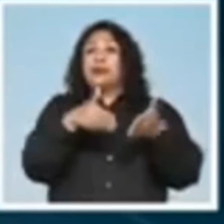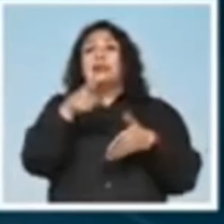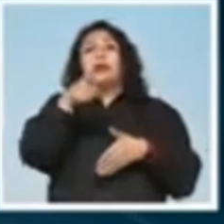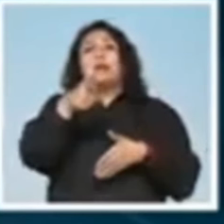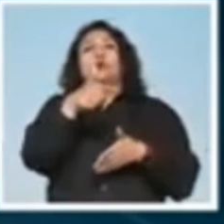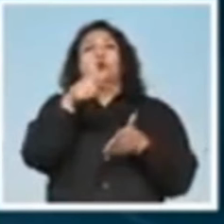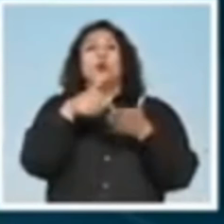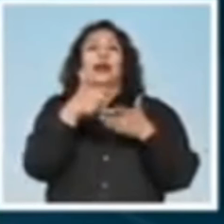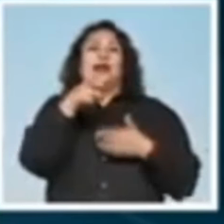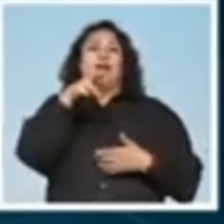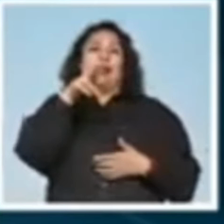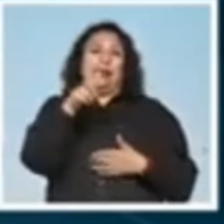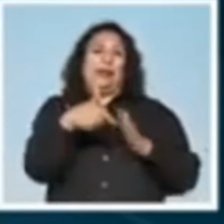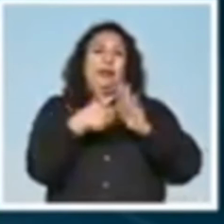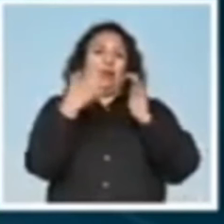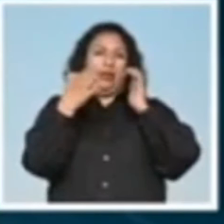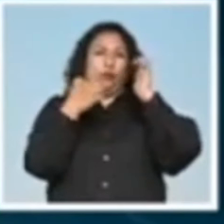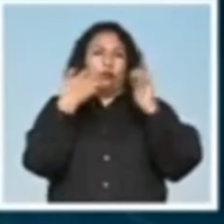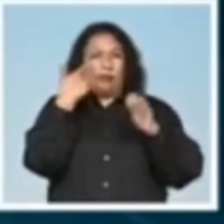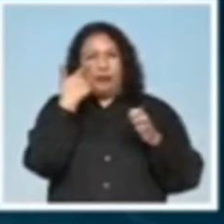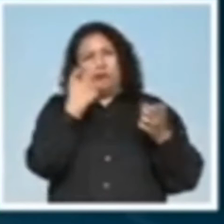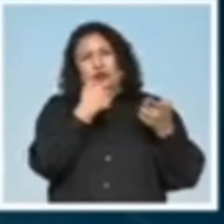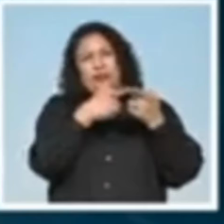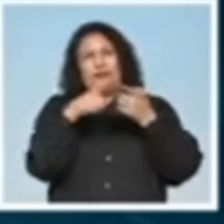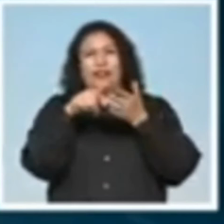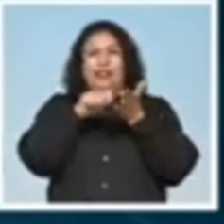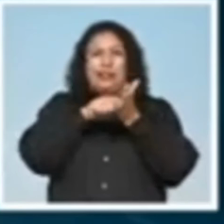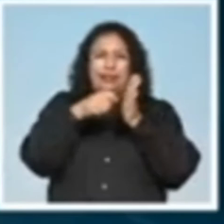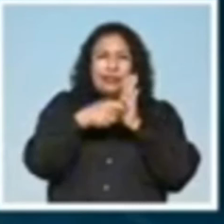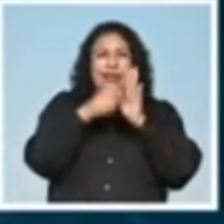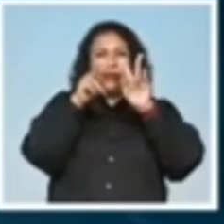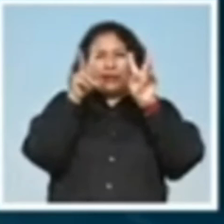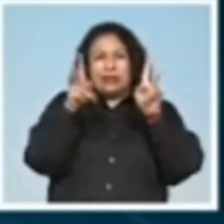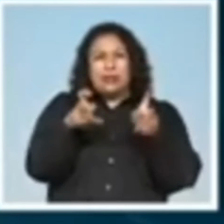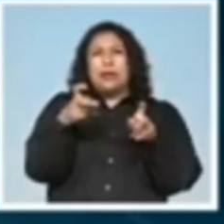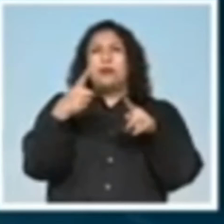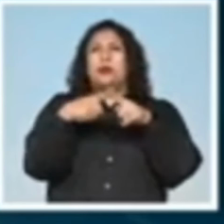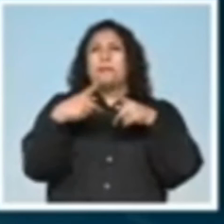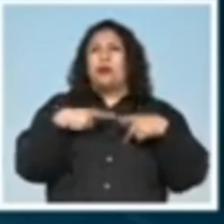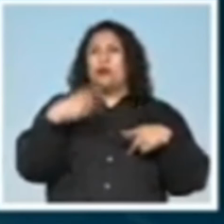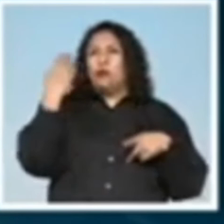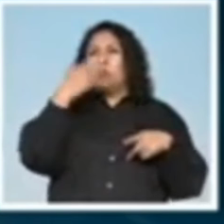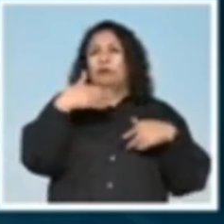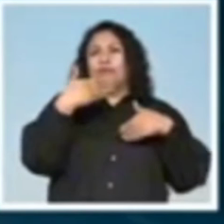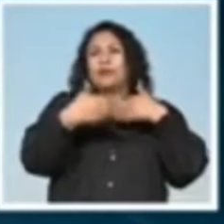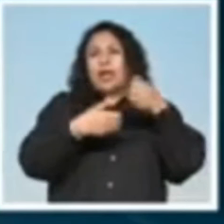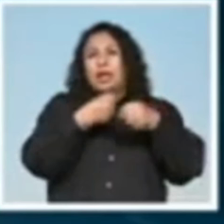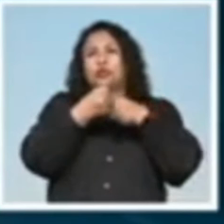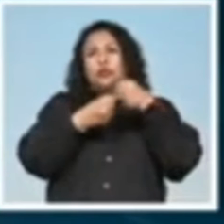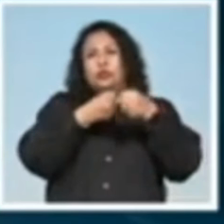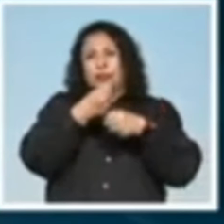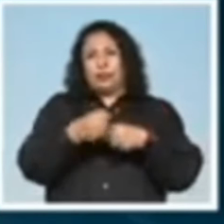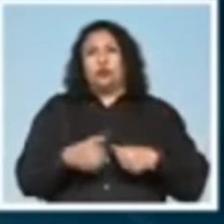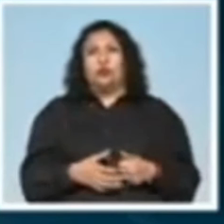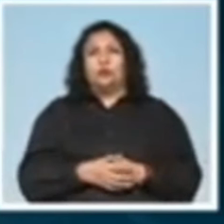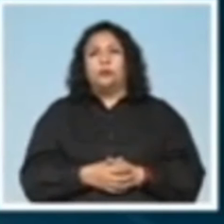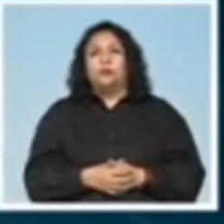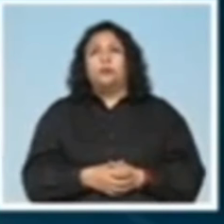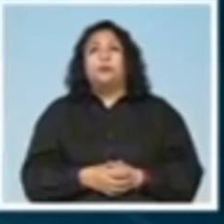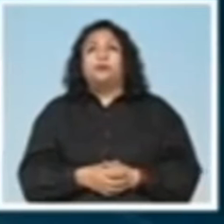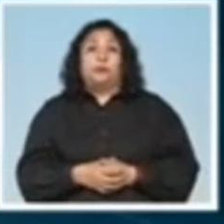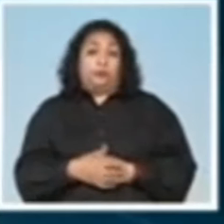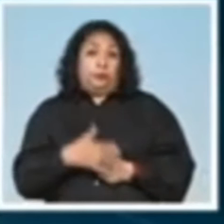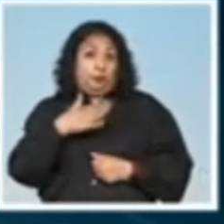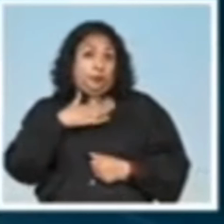en su galería. Esta muestra permite ver las distintas técnicas y temas de los fotógrafos a lo largo de los años.